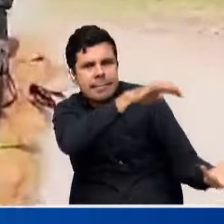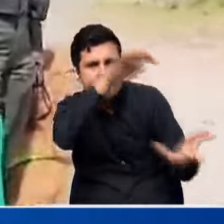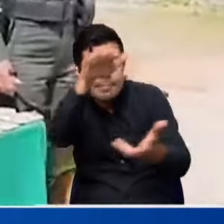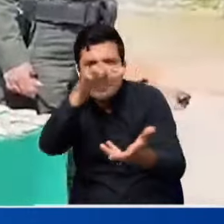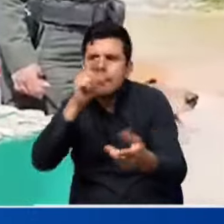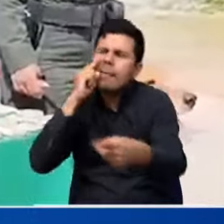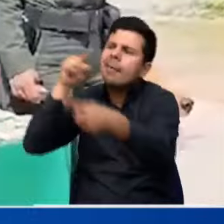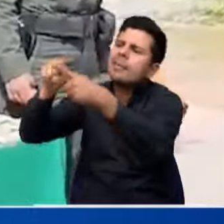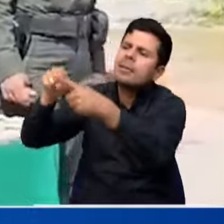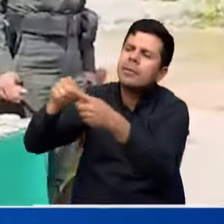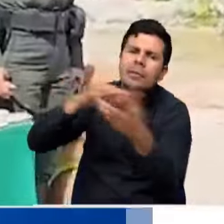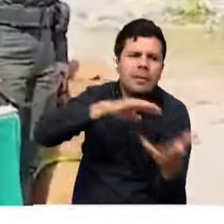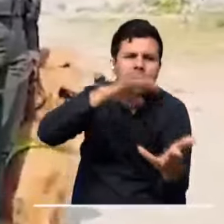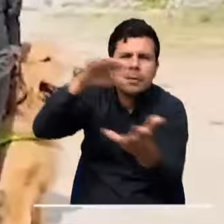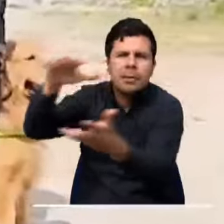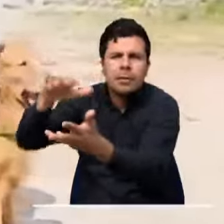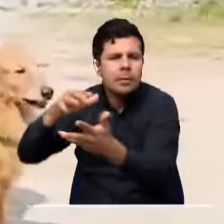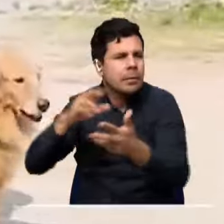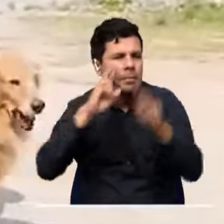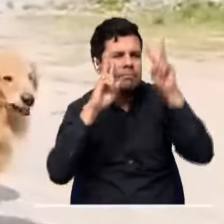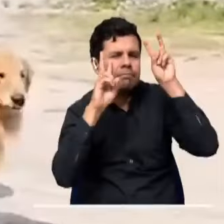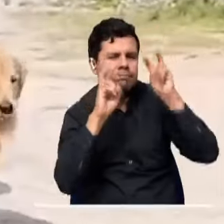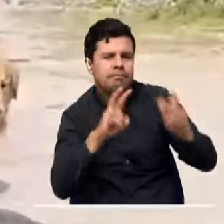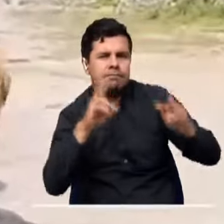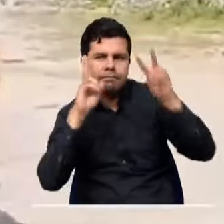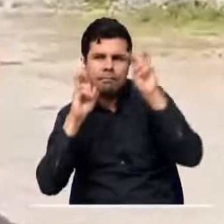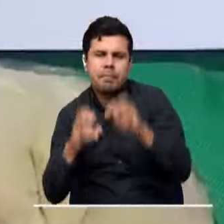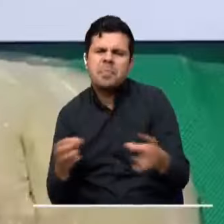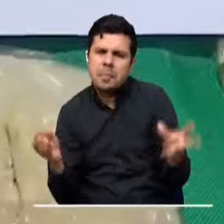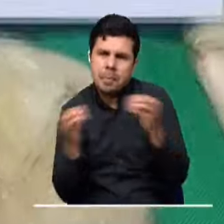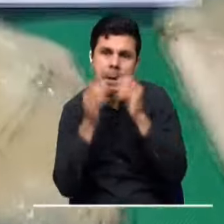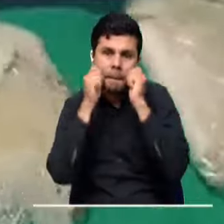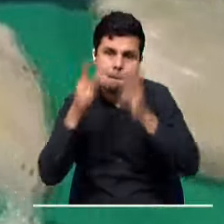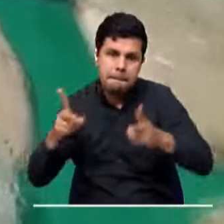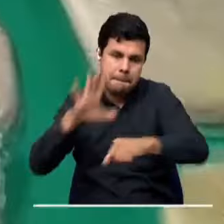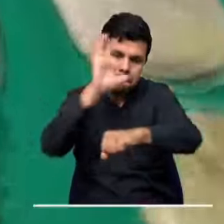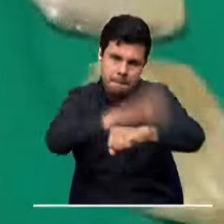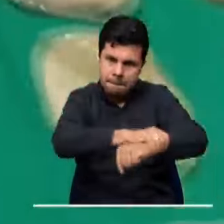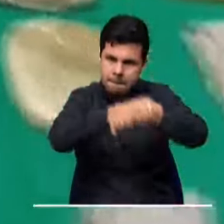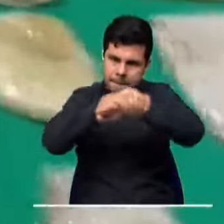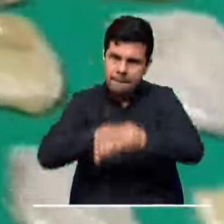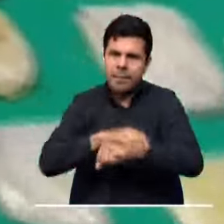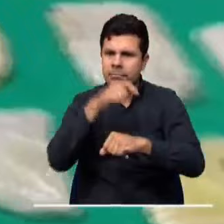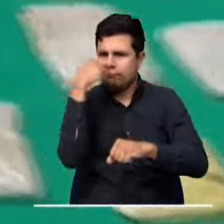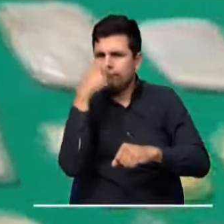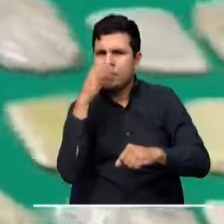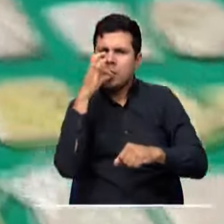encomienda. Y se espera que este hallazgo lleve a más detenciones y desmantelamiento de redes de narcotráfico.